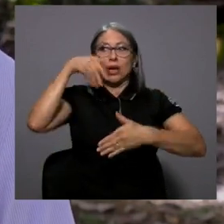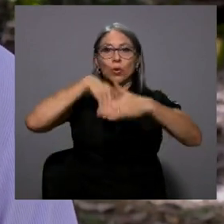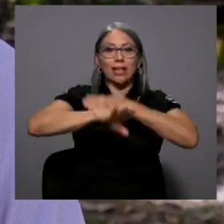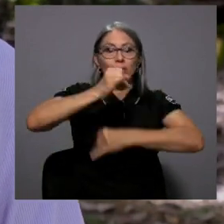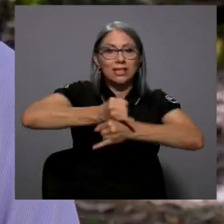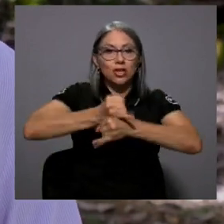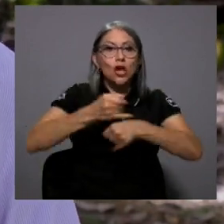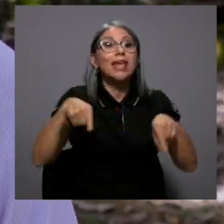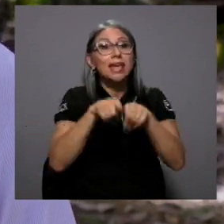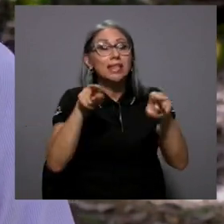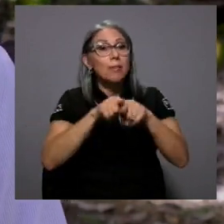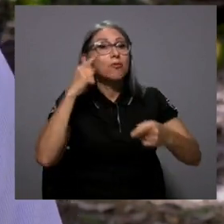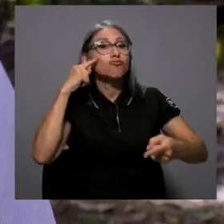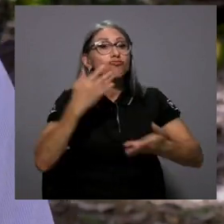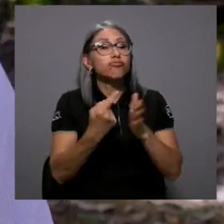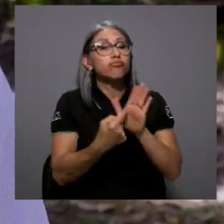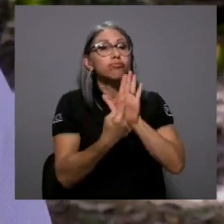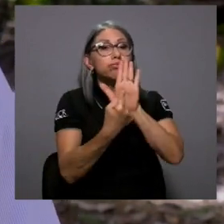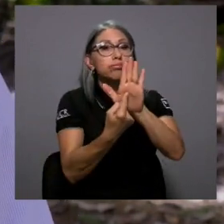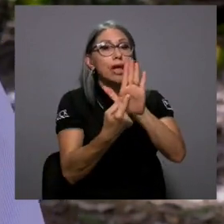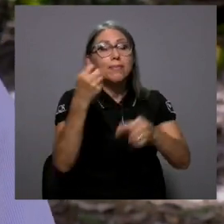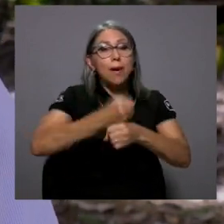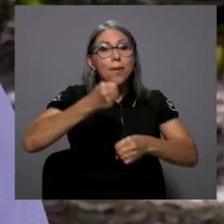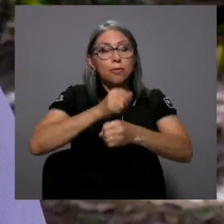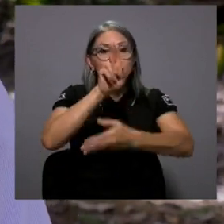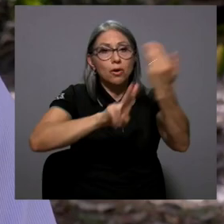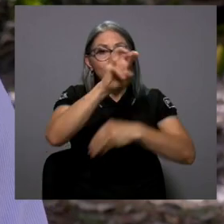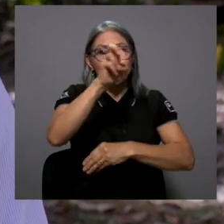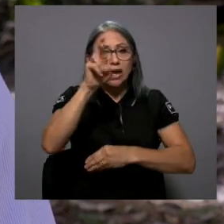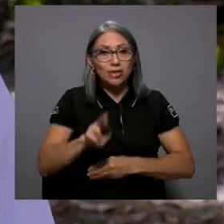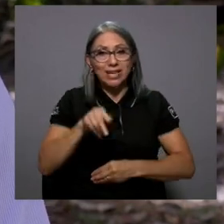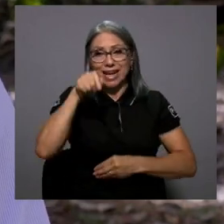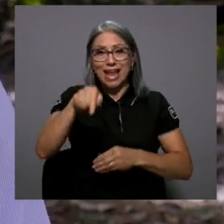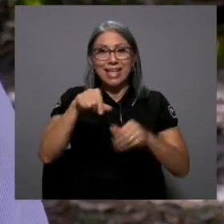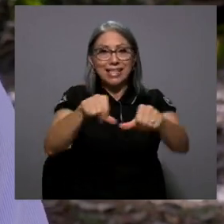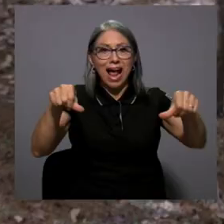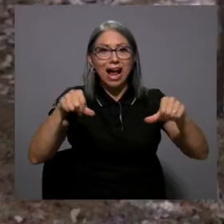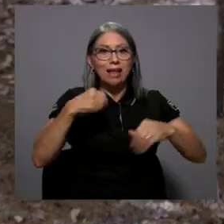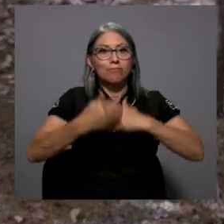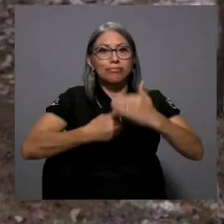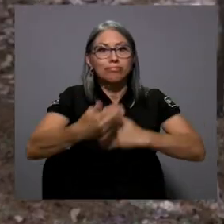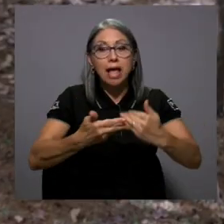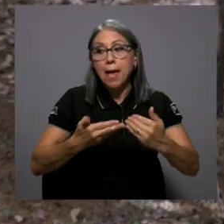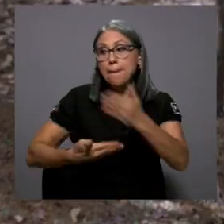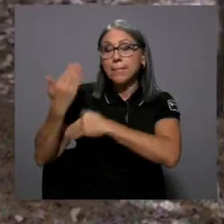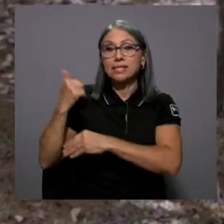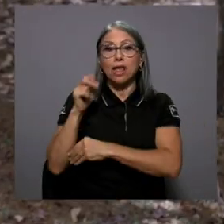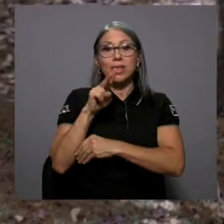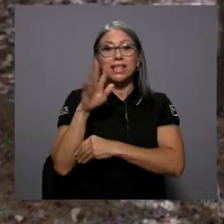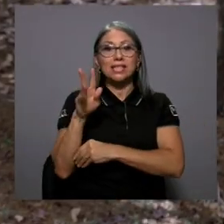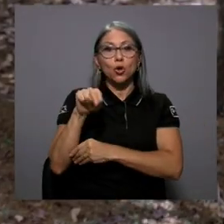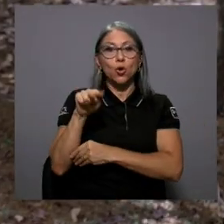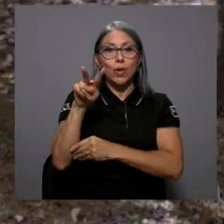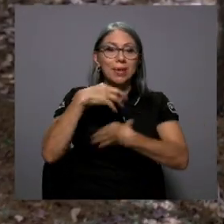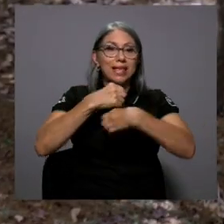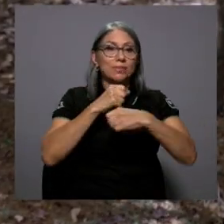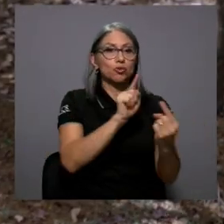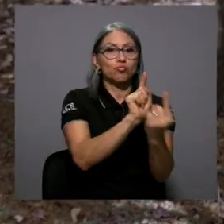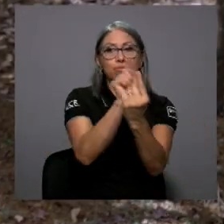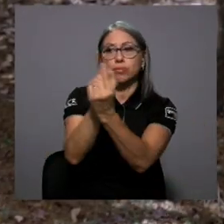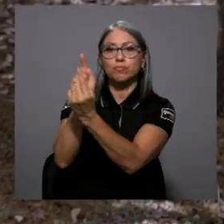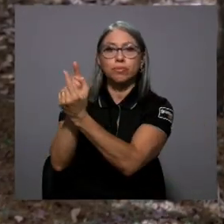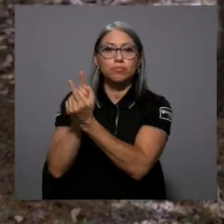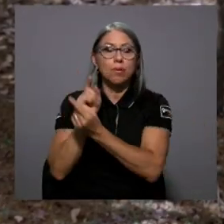a su vez, que se visibilicen los aportes de la Universidad de Costa Rica en esta área. El pasado 25 de noviembre realizamos